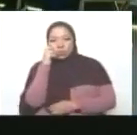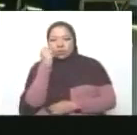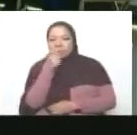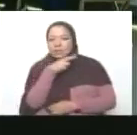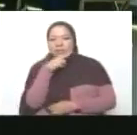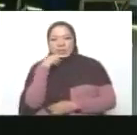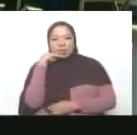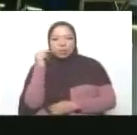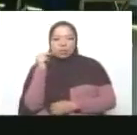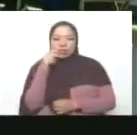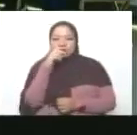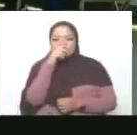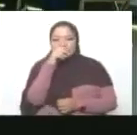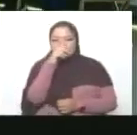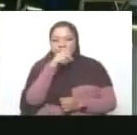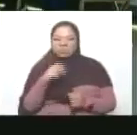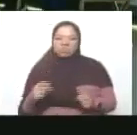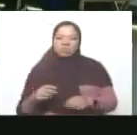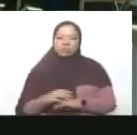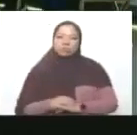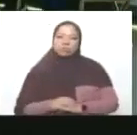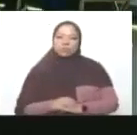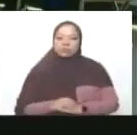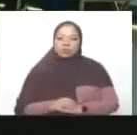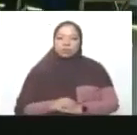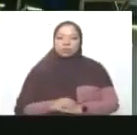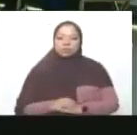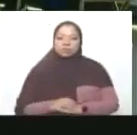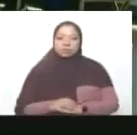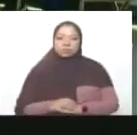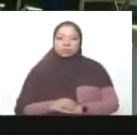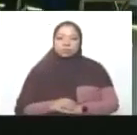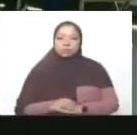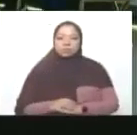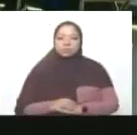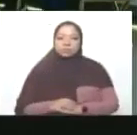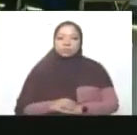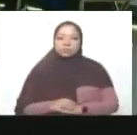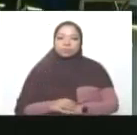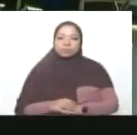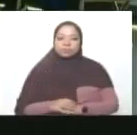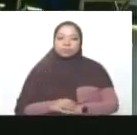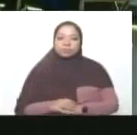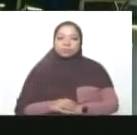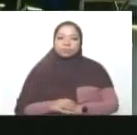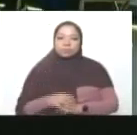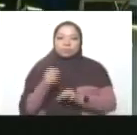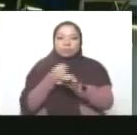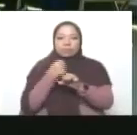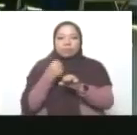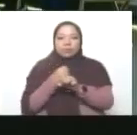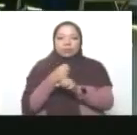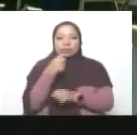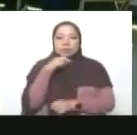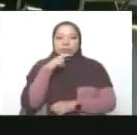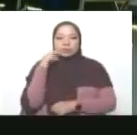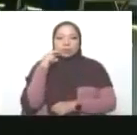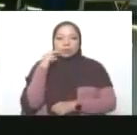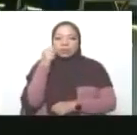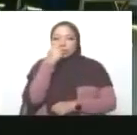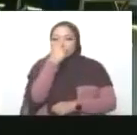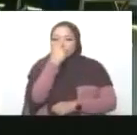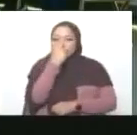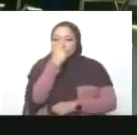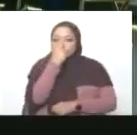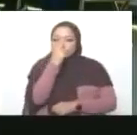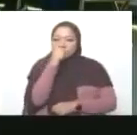sabroso. Las gallinas criollas ya del estado portuguesa, pues. ¿De la gallina? ¿Sancocho de gallina? Sancocho de gallina. ¿Sancocho de gallina? Criolla,